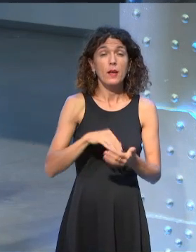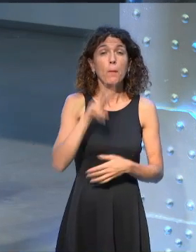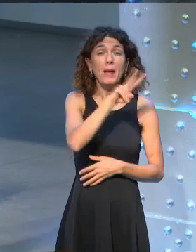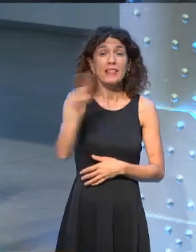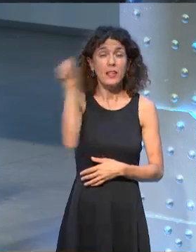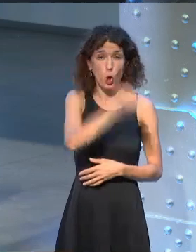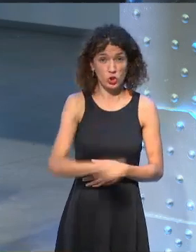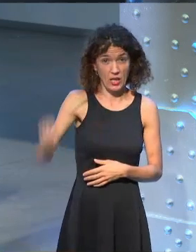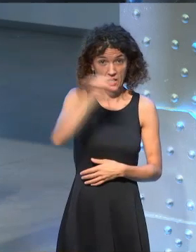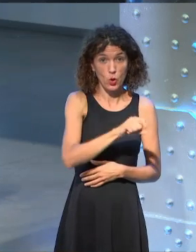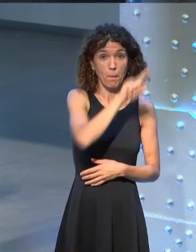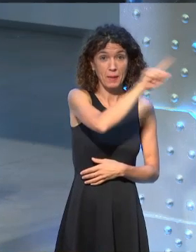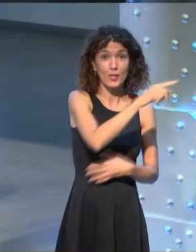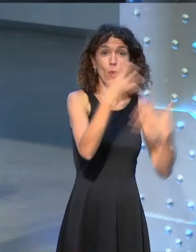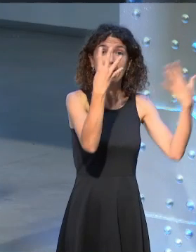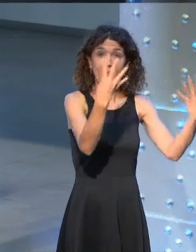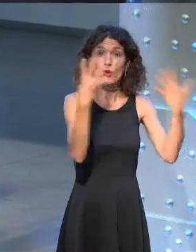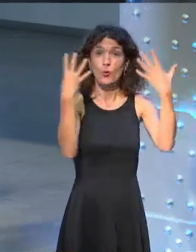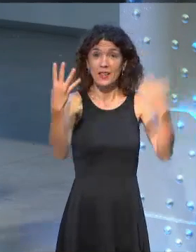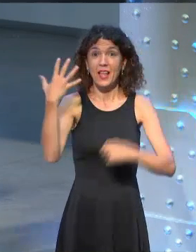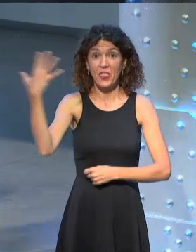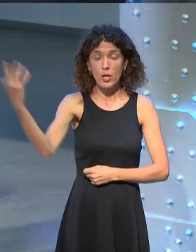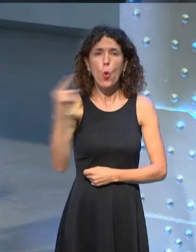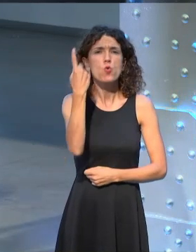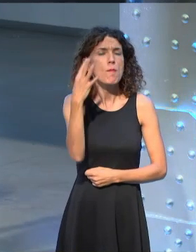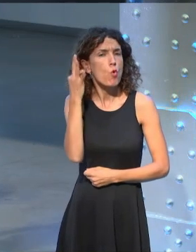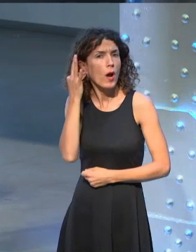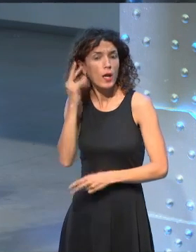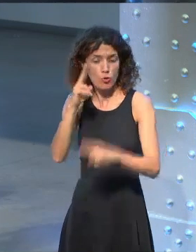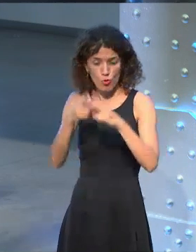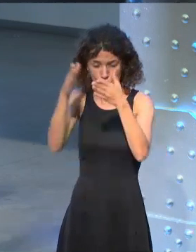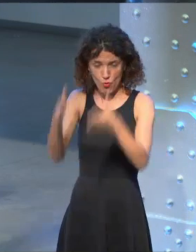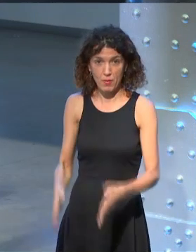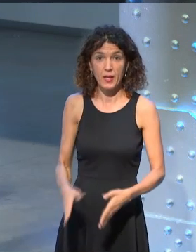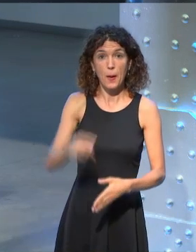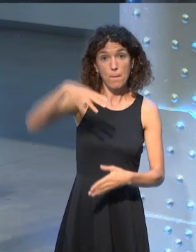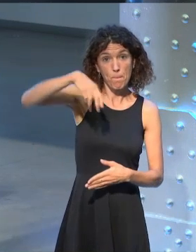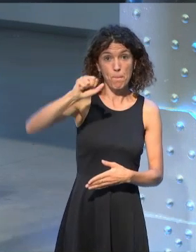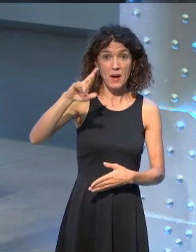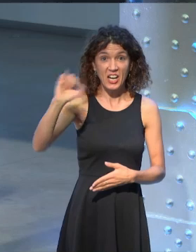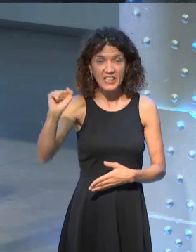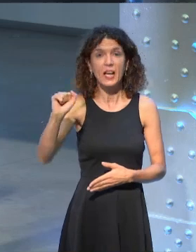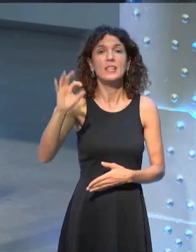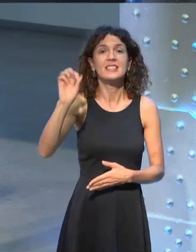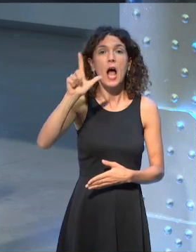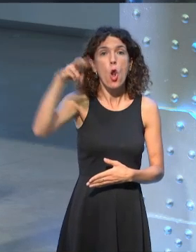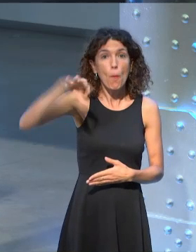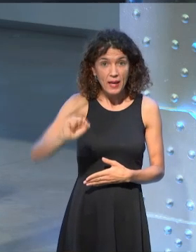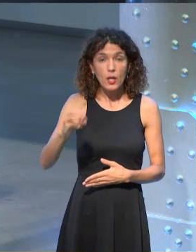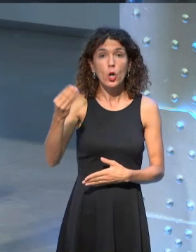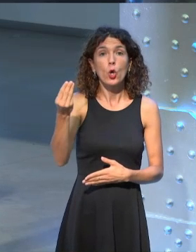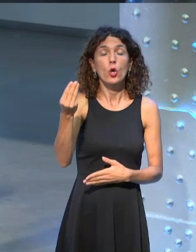22 años, en 1995, una mujer llamada María Salomea